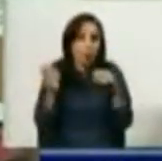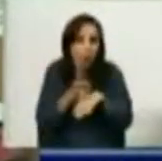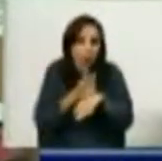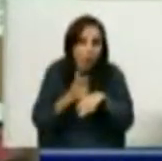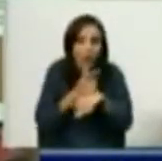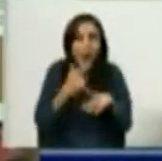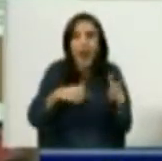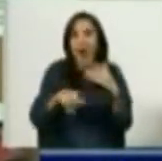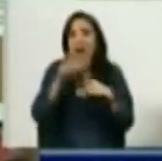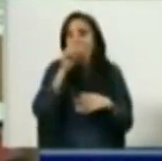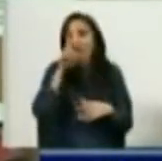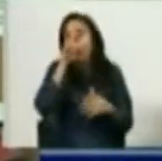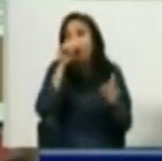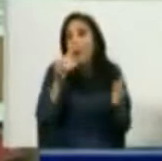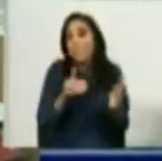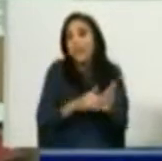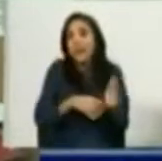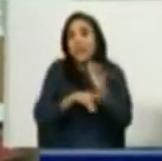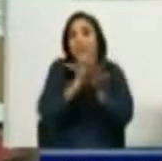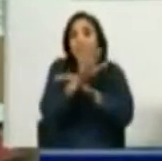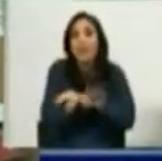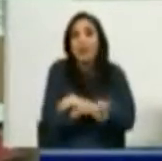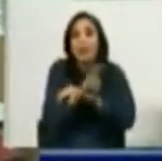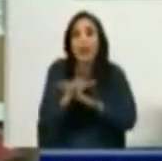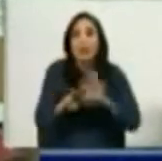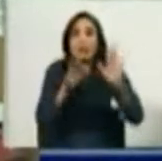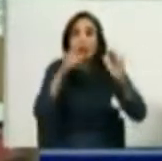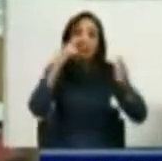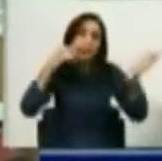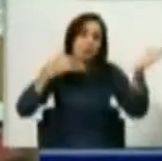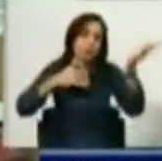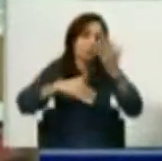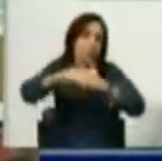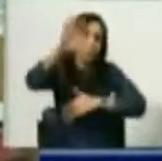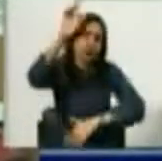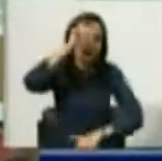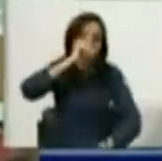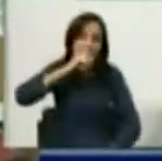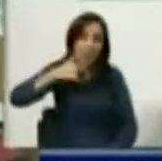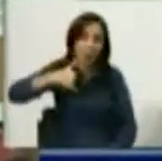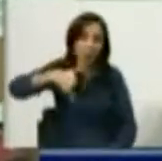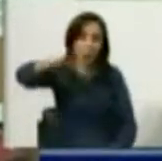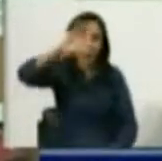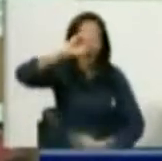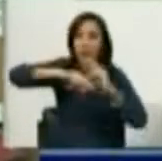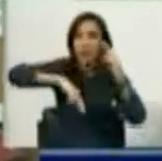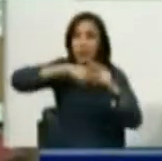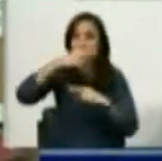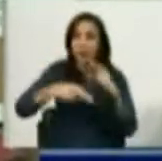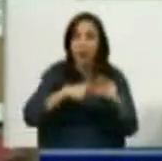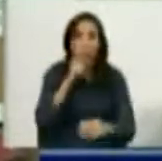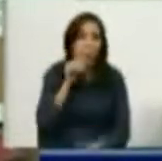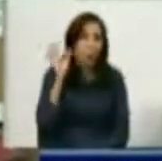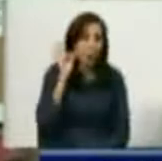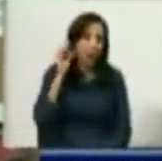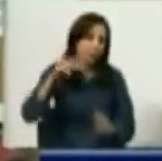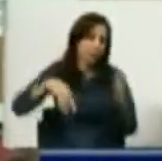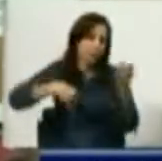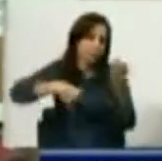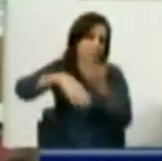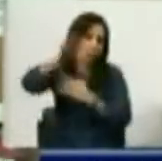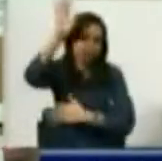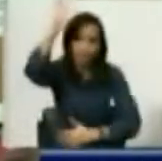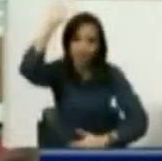tres mil quinientos veintiocho porque de aquí al tres mil quinientos veintiocho será un revolucionario una Revolucionaria una Revolucionaria un revolucionario